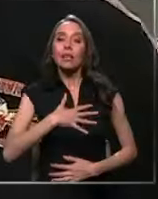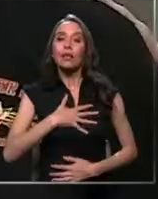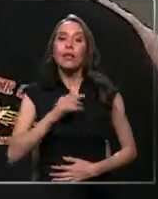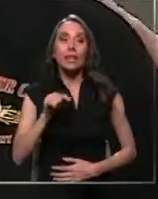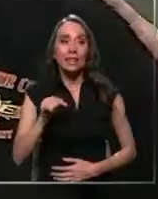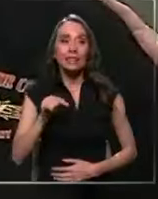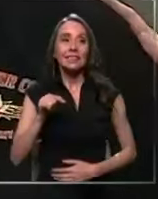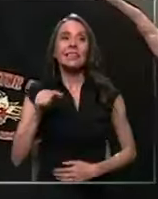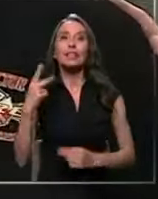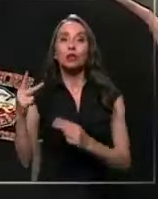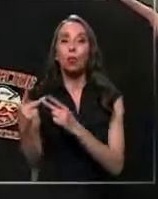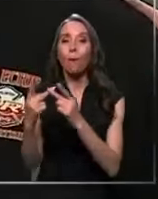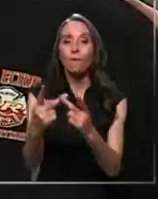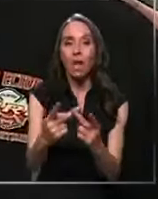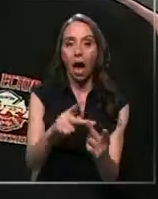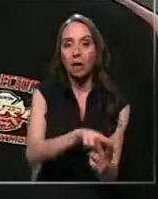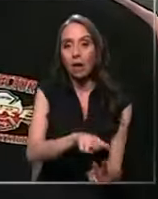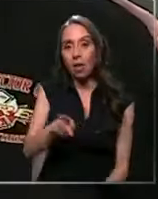David, es su turno ahora.